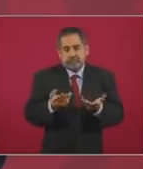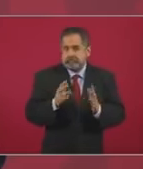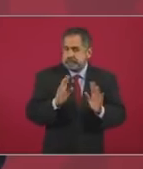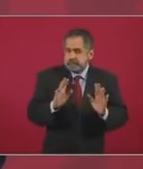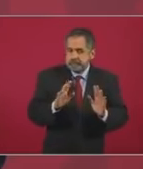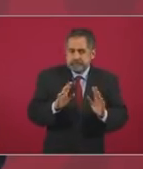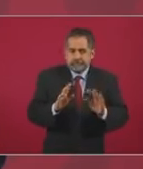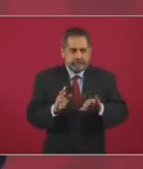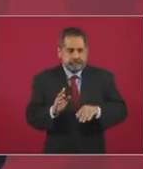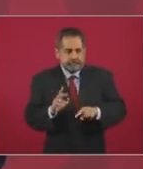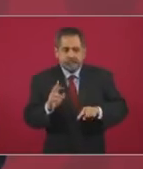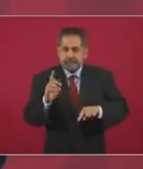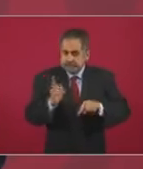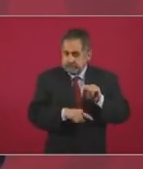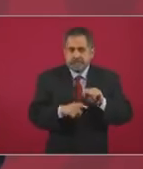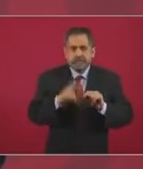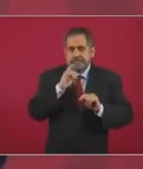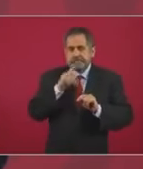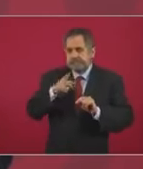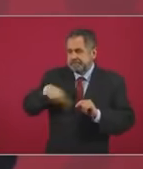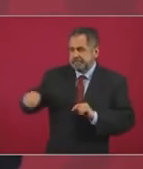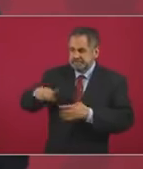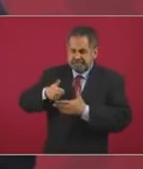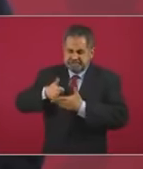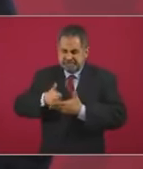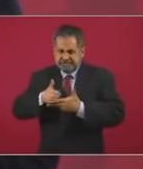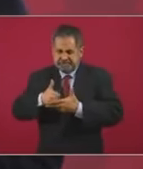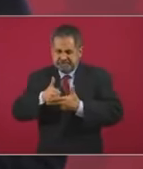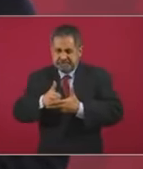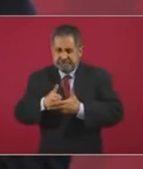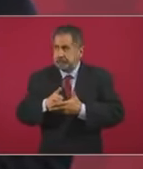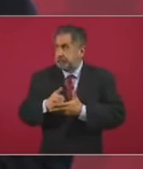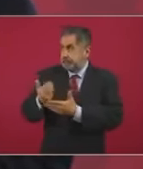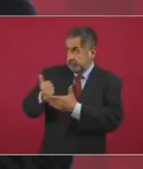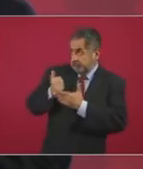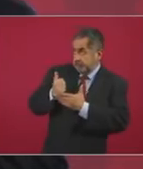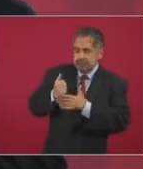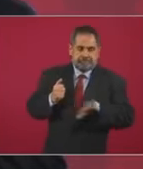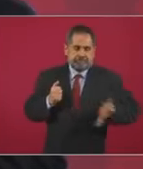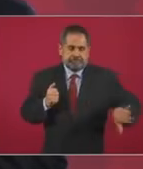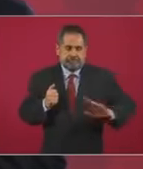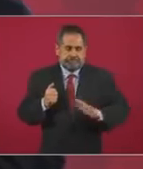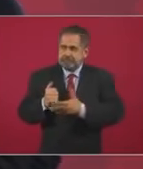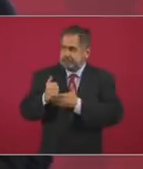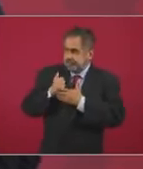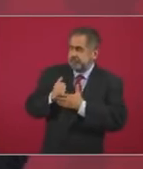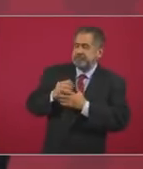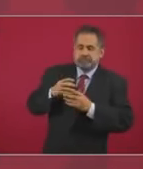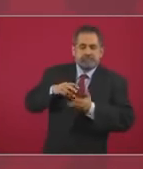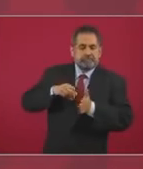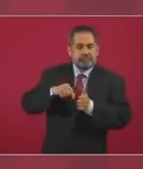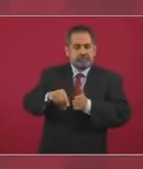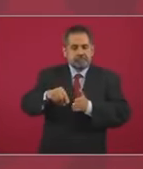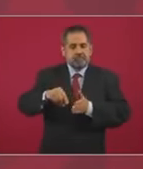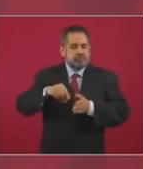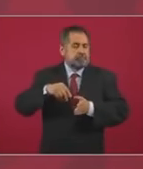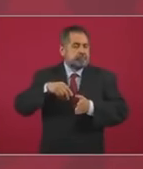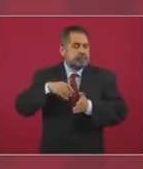Entonces vamos a profundizar en ese plan de ir sustituyendo la